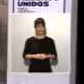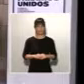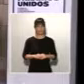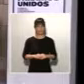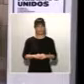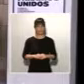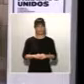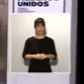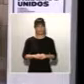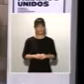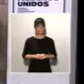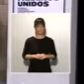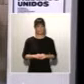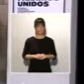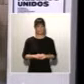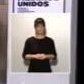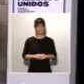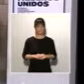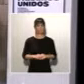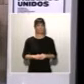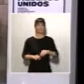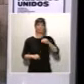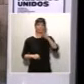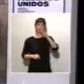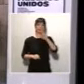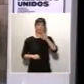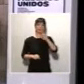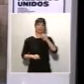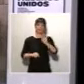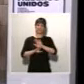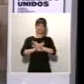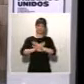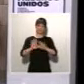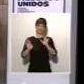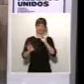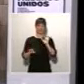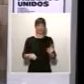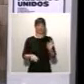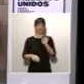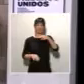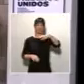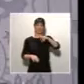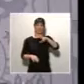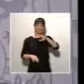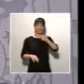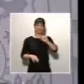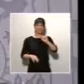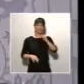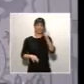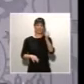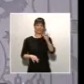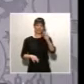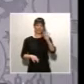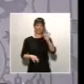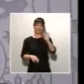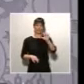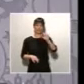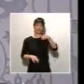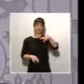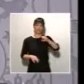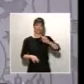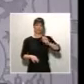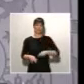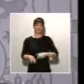Sí. Después de Patricia, le paso la palabra a María Jesús Lamas, que es, como han dicho, la directora de la Agencia Española de